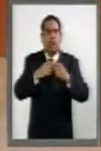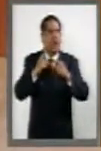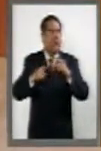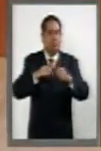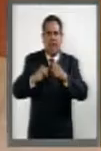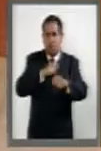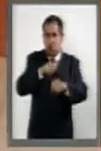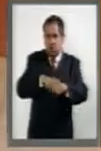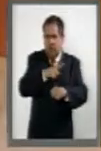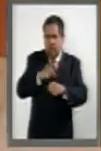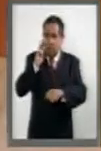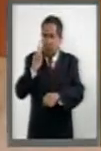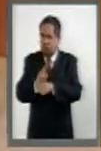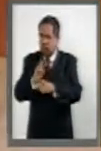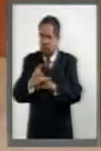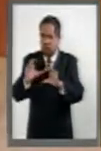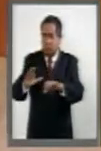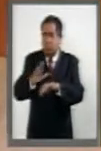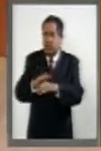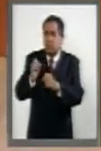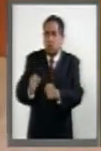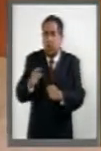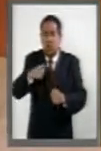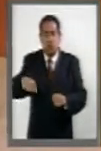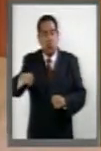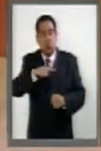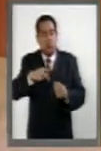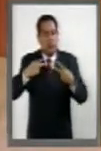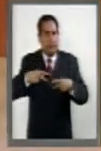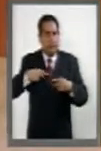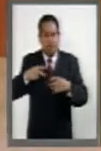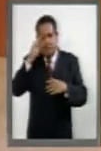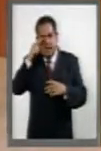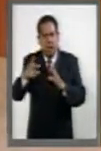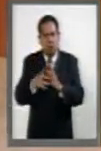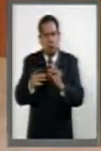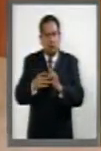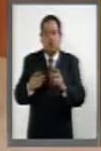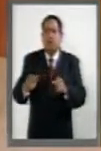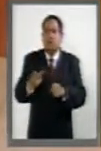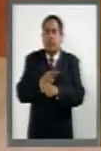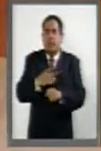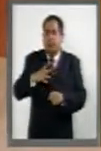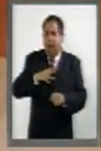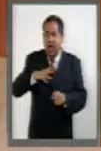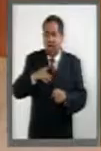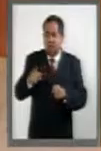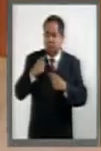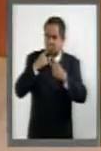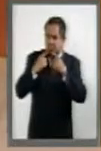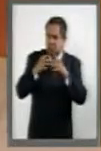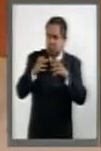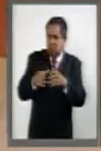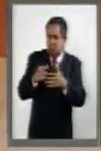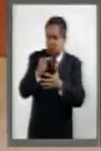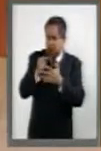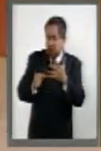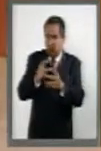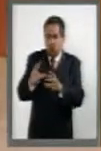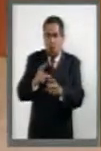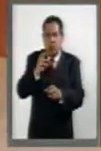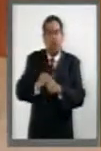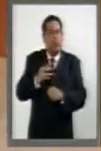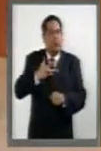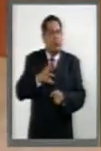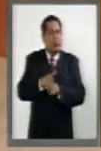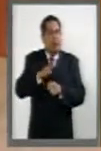responsable de verificar y asegurarnos a todas y todos los mexicanos que cuentan con las condiciones y el mantenimiento